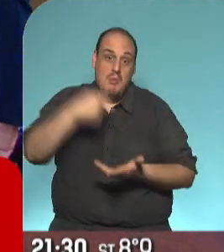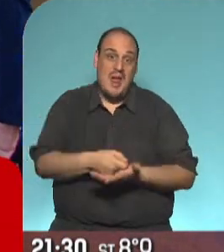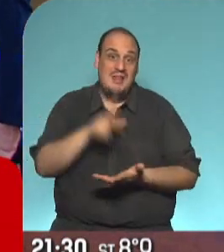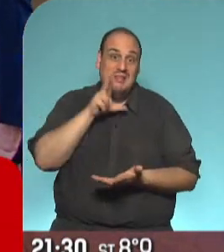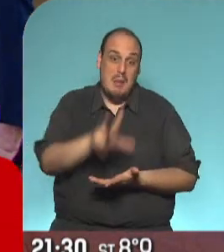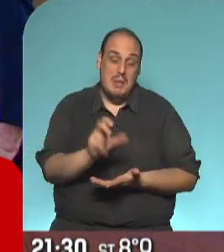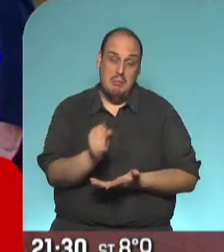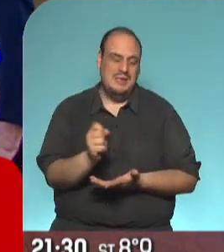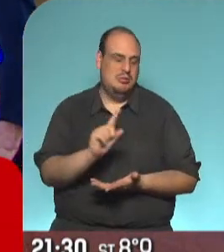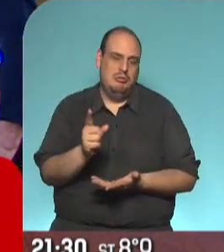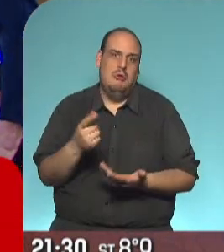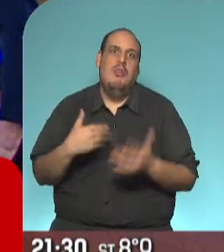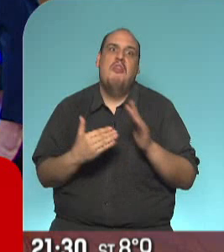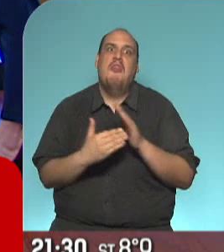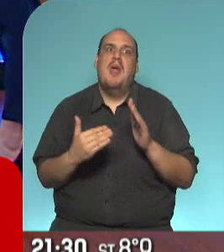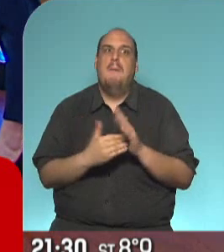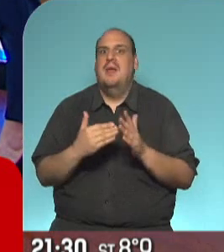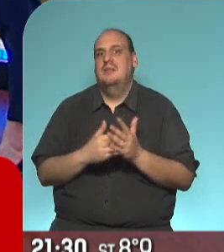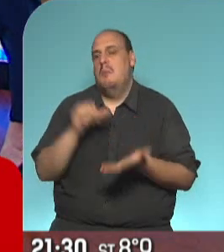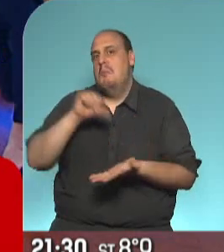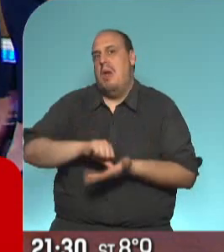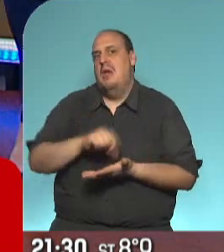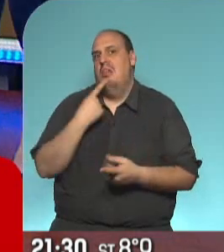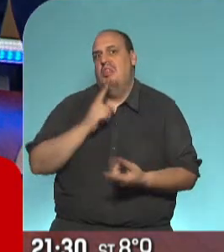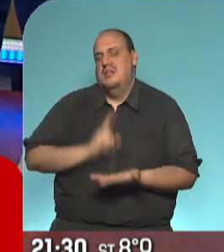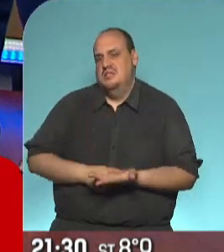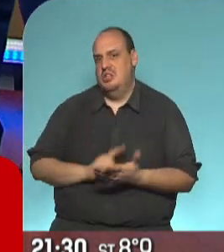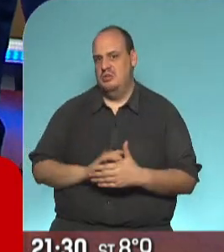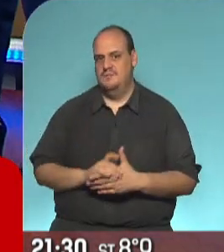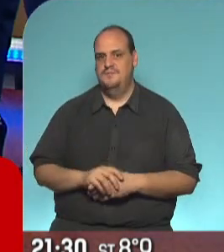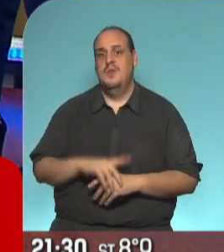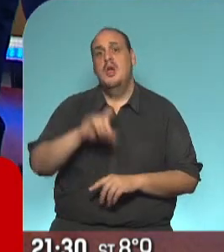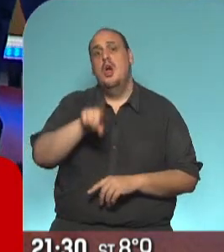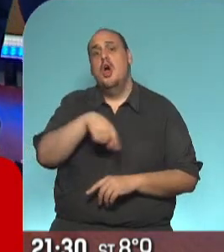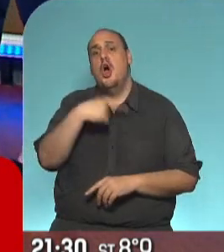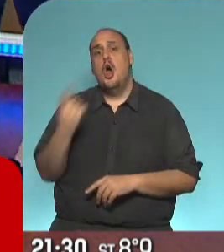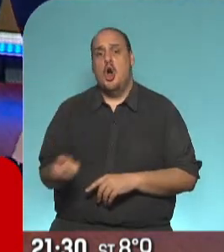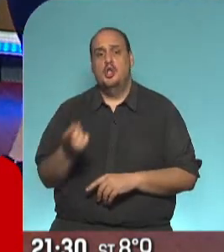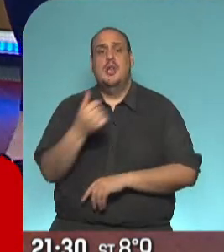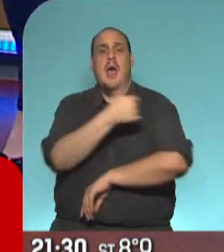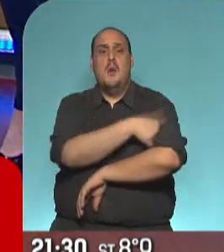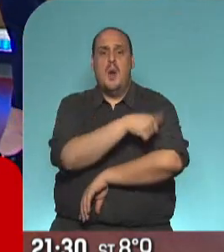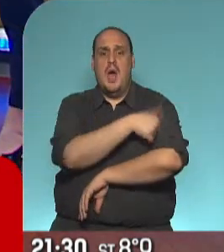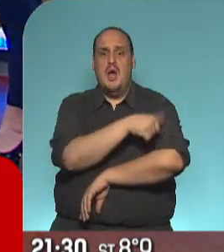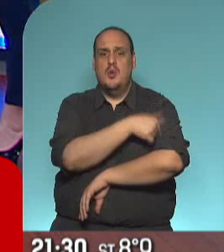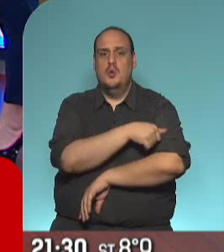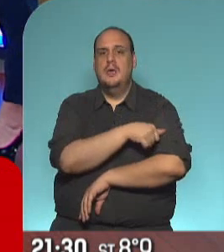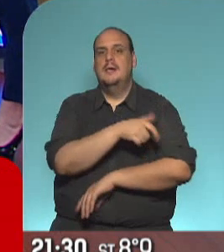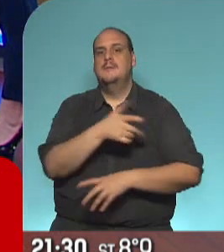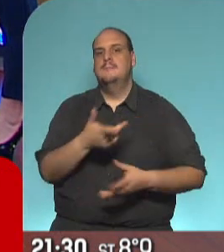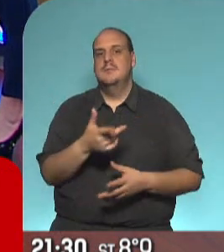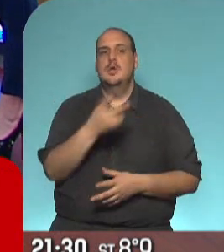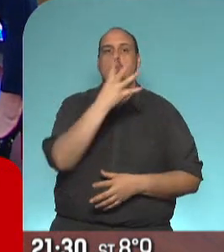la dosis. Eso queda a cargo de los estados, de la política de cada estado. Y después tenemos otra también, otra vacuna que acá ya estamos hablando